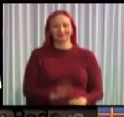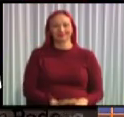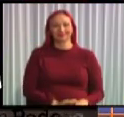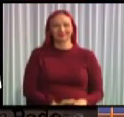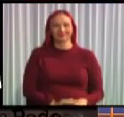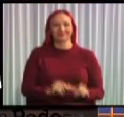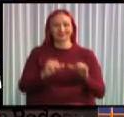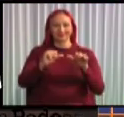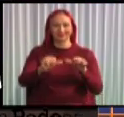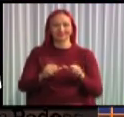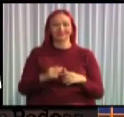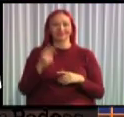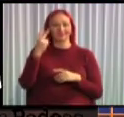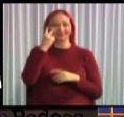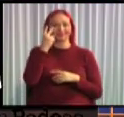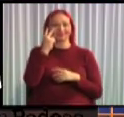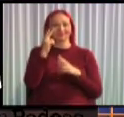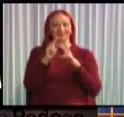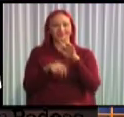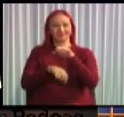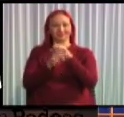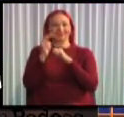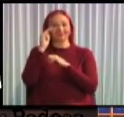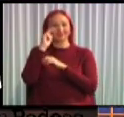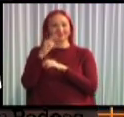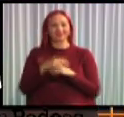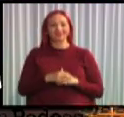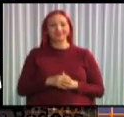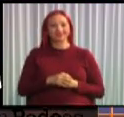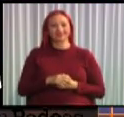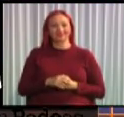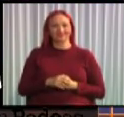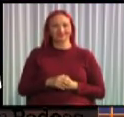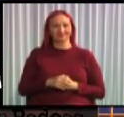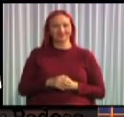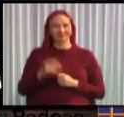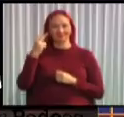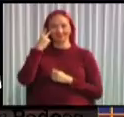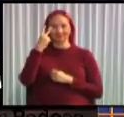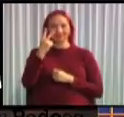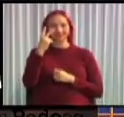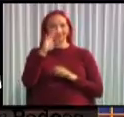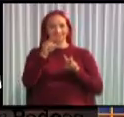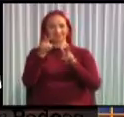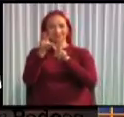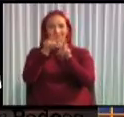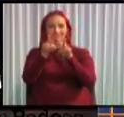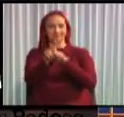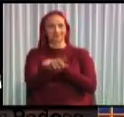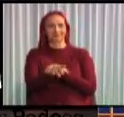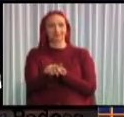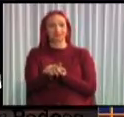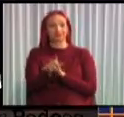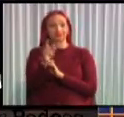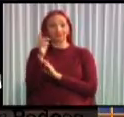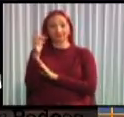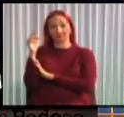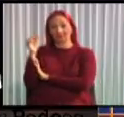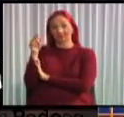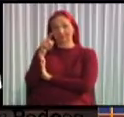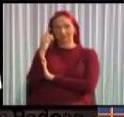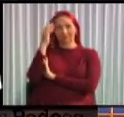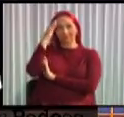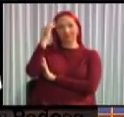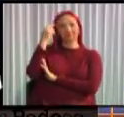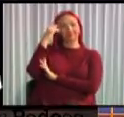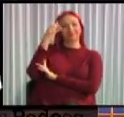pase. Vamos a ver. Aquí estoy. Vamos a ver, vamos a dejar que Austin, porque